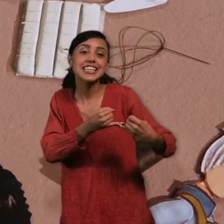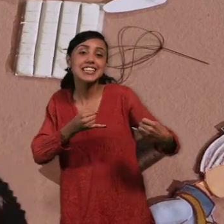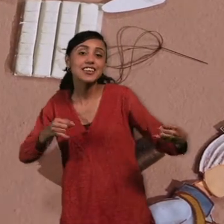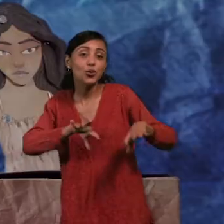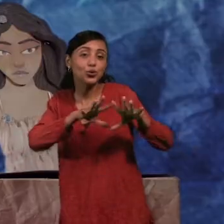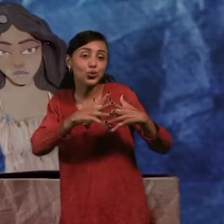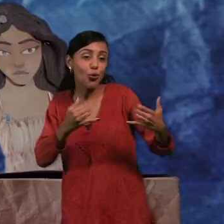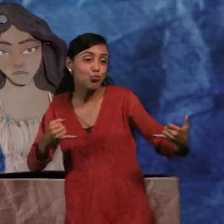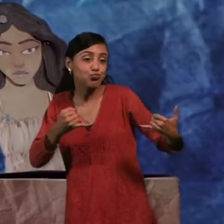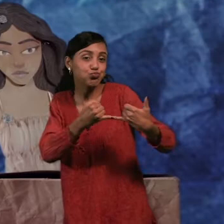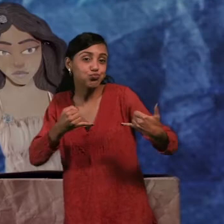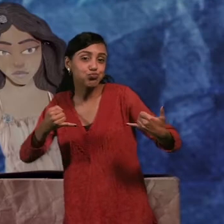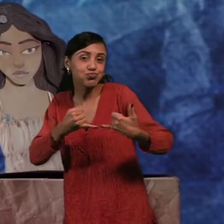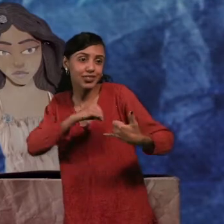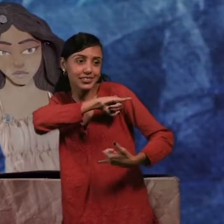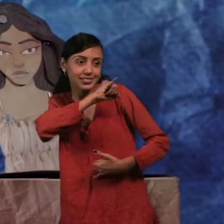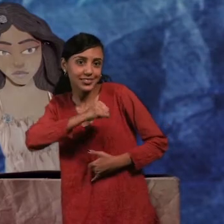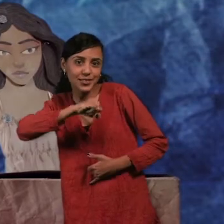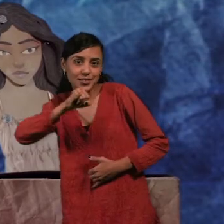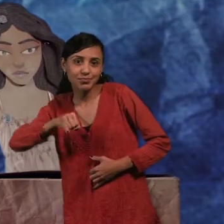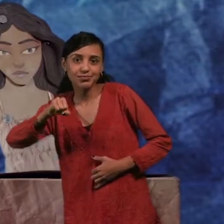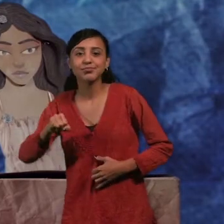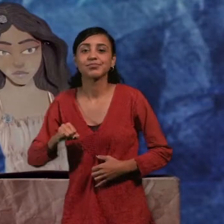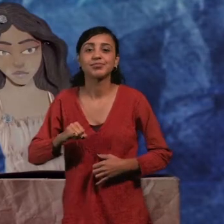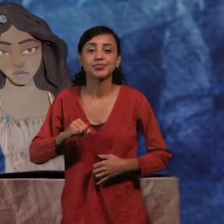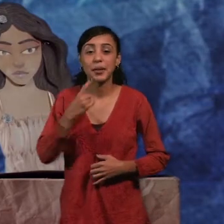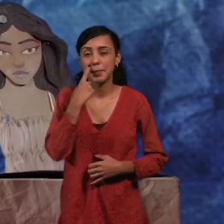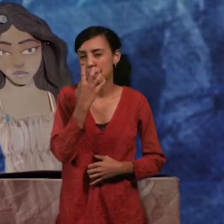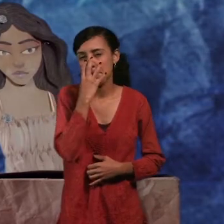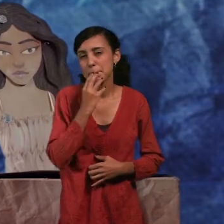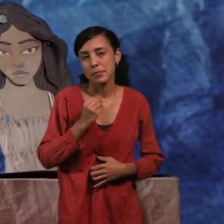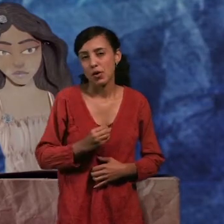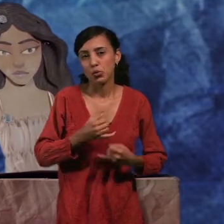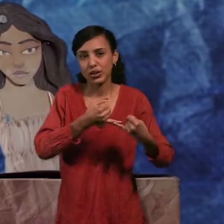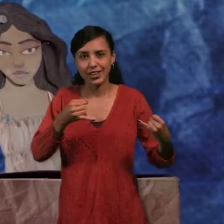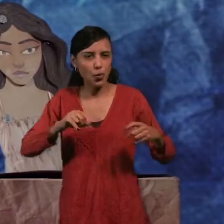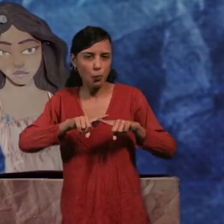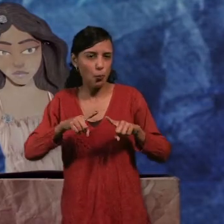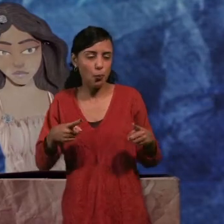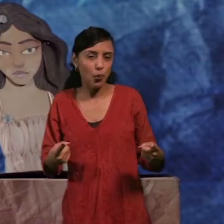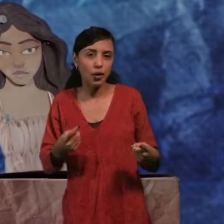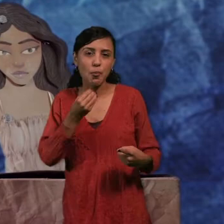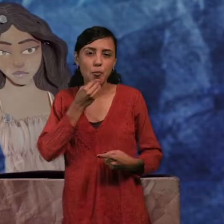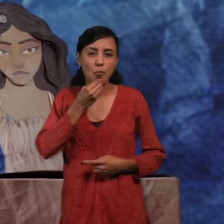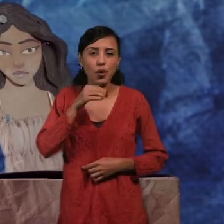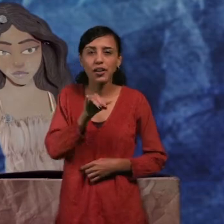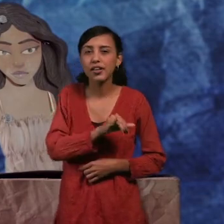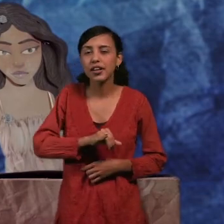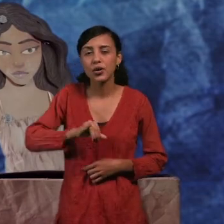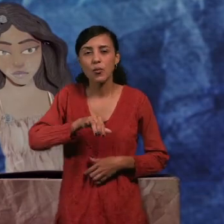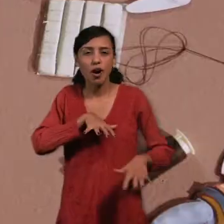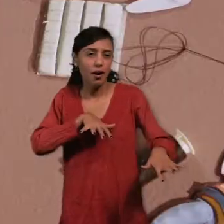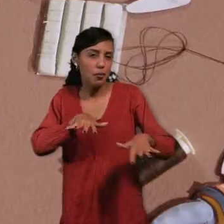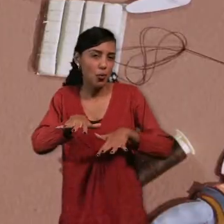dragón están hechas con hilo. Y realmente el hilo a mí me gusta mucho porque permite un movimiento súper